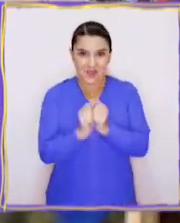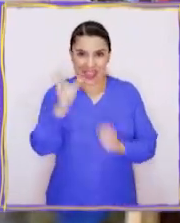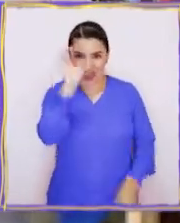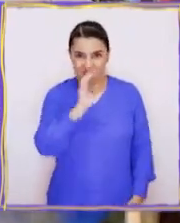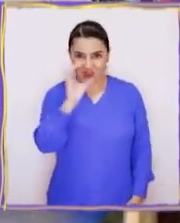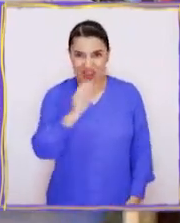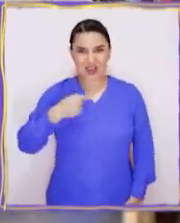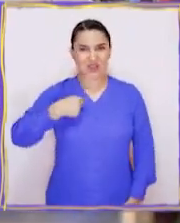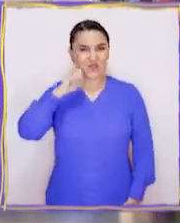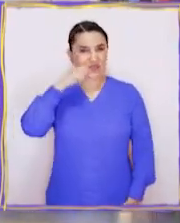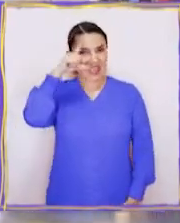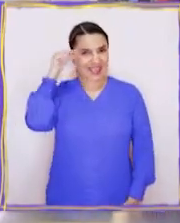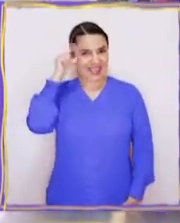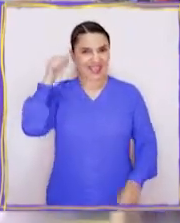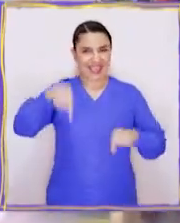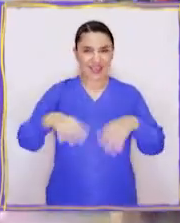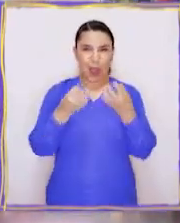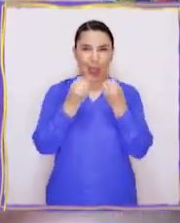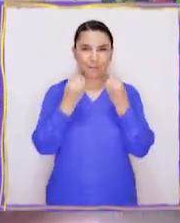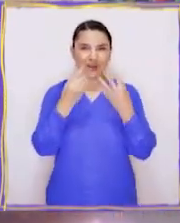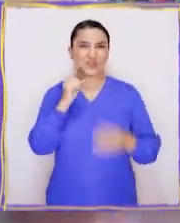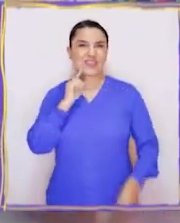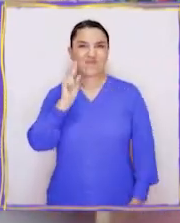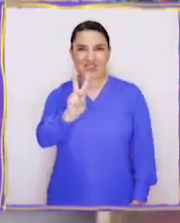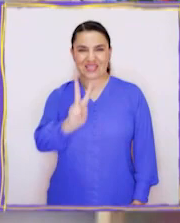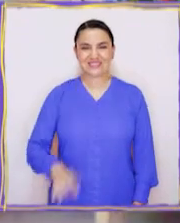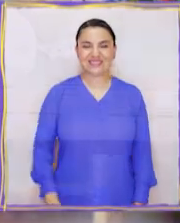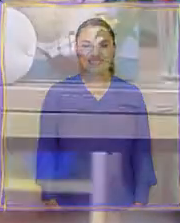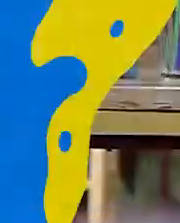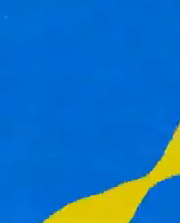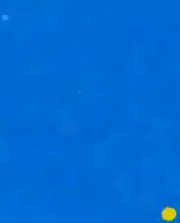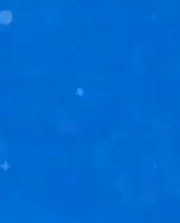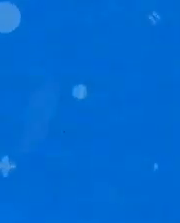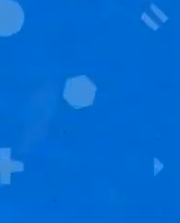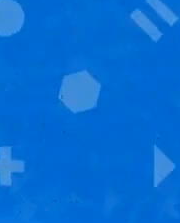a buscarlas? Soy Carolina y esto es Aprendo TV.